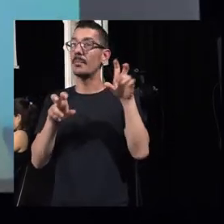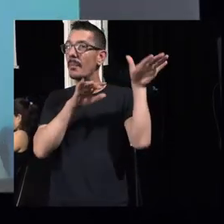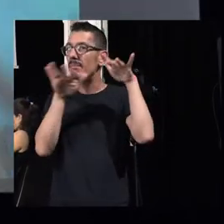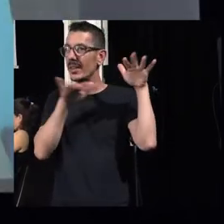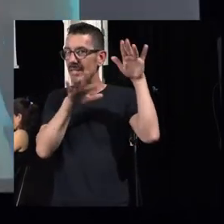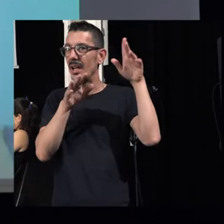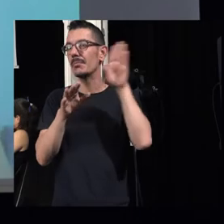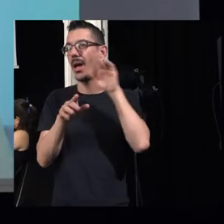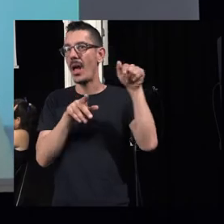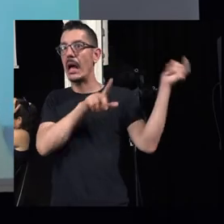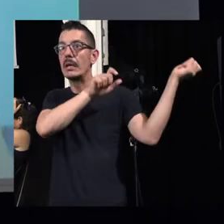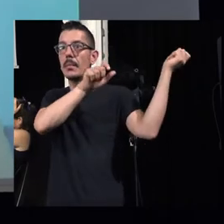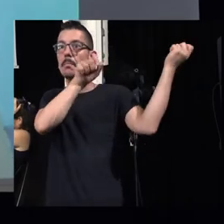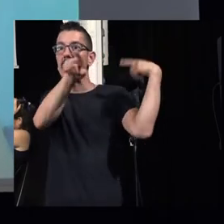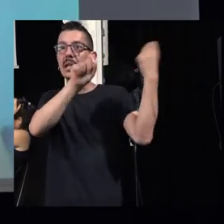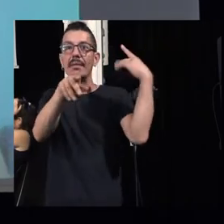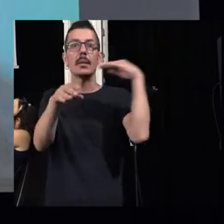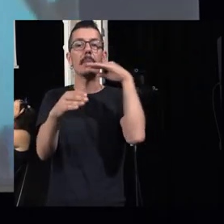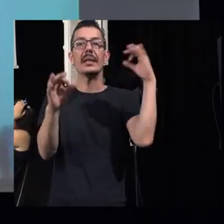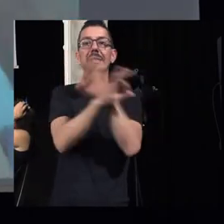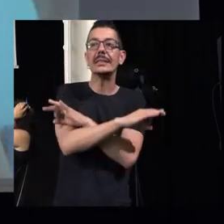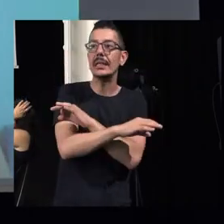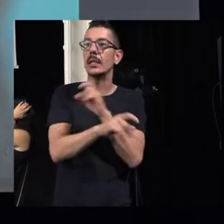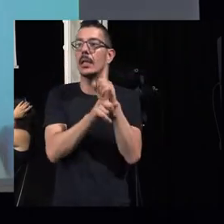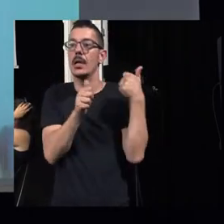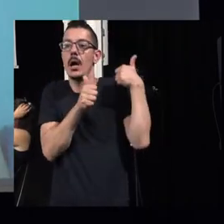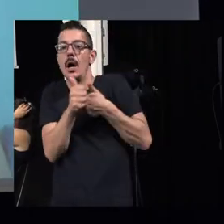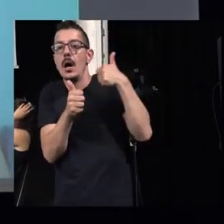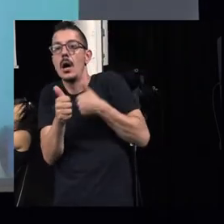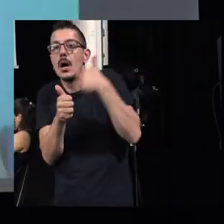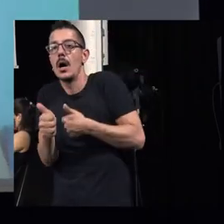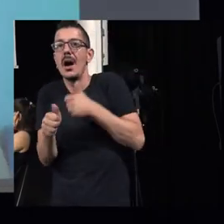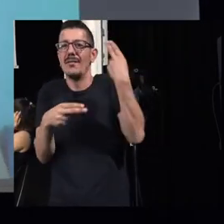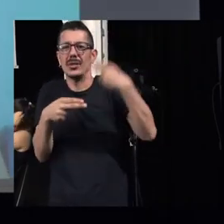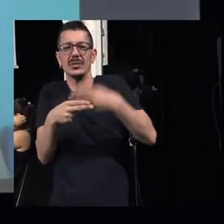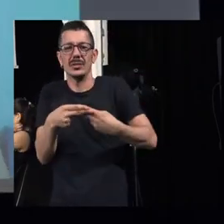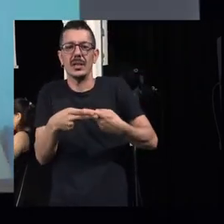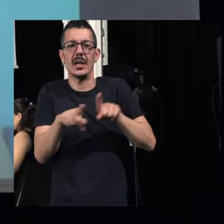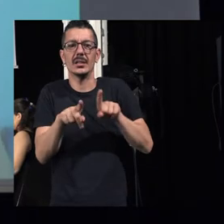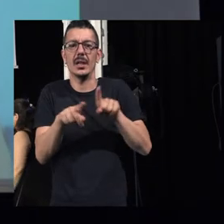sin papeles, entre comillas, y estar tan acechada por todas las fronteras